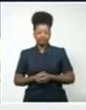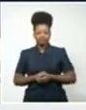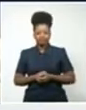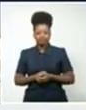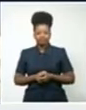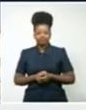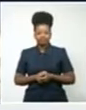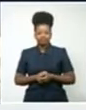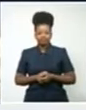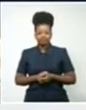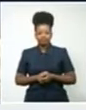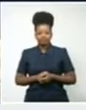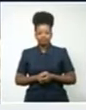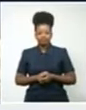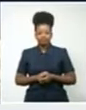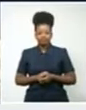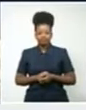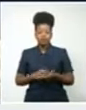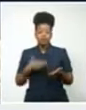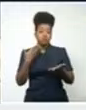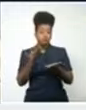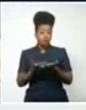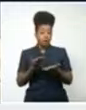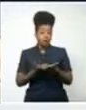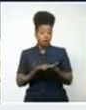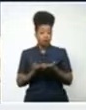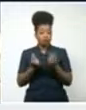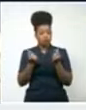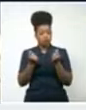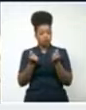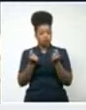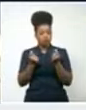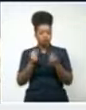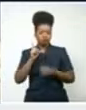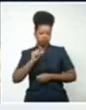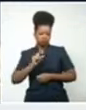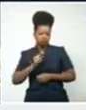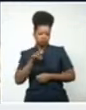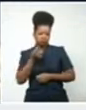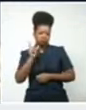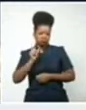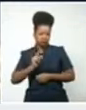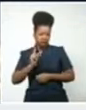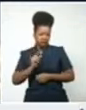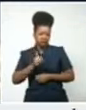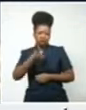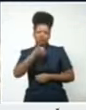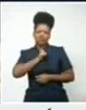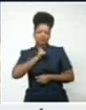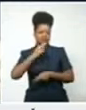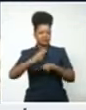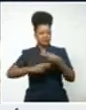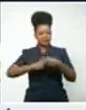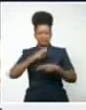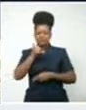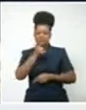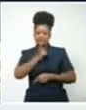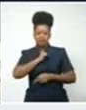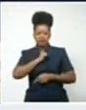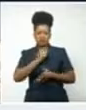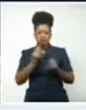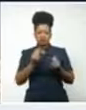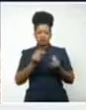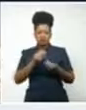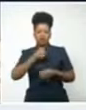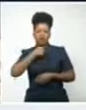Los test primero son mucho más económicos, mucho más baratos, son más fáciles de hacer. Muchos son con una gotica de